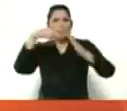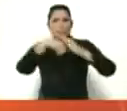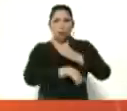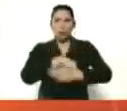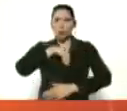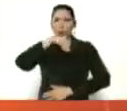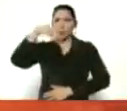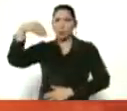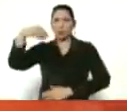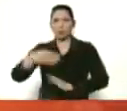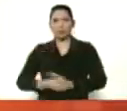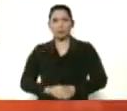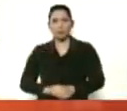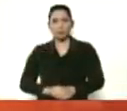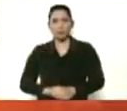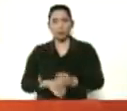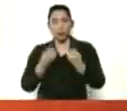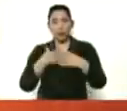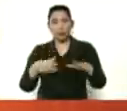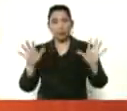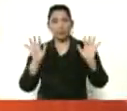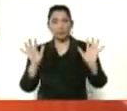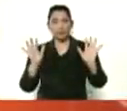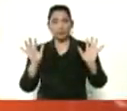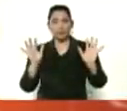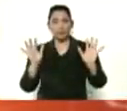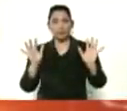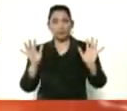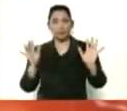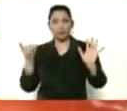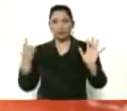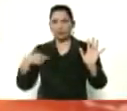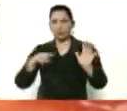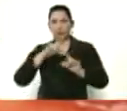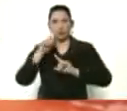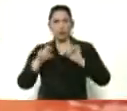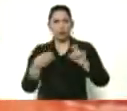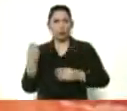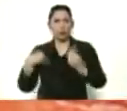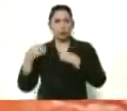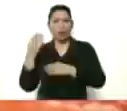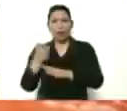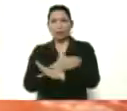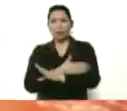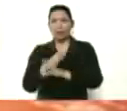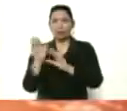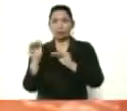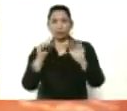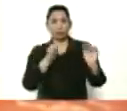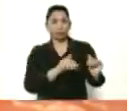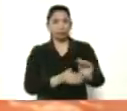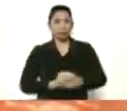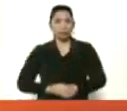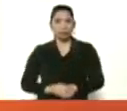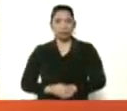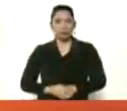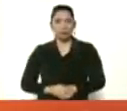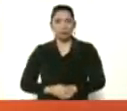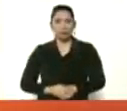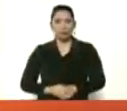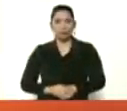espiritual, Julio. Bueno, presidente, ¿tienes por ahí otro comentario antes de despedir esta larga transmisión? Sí,